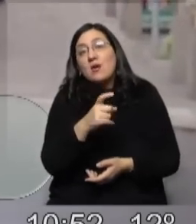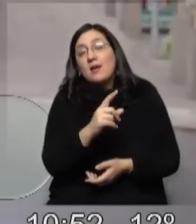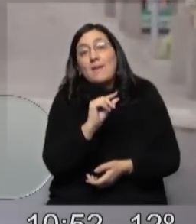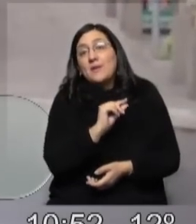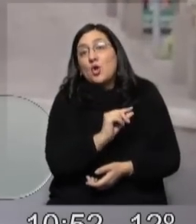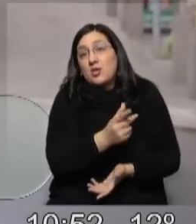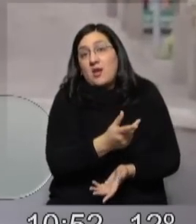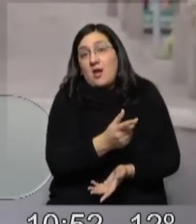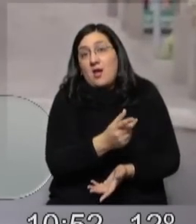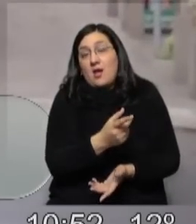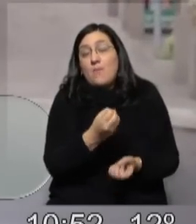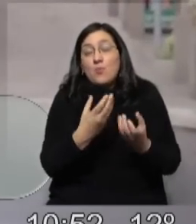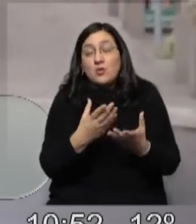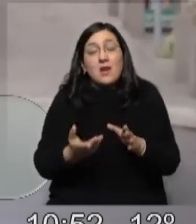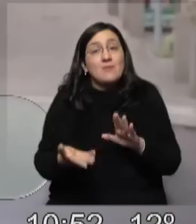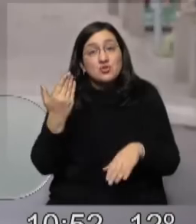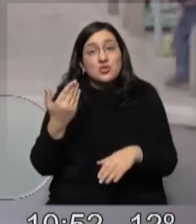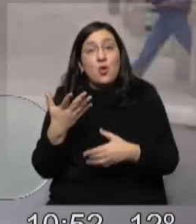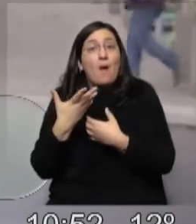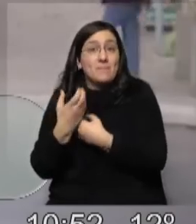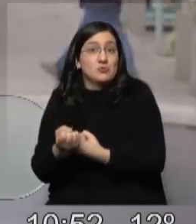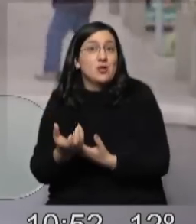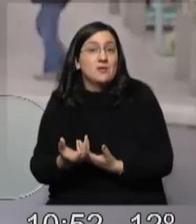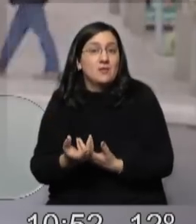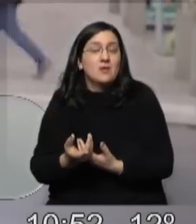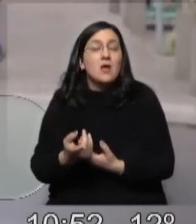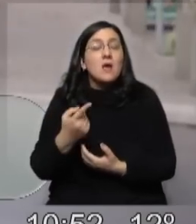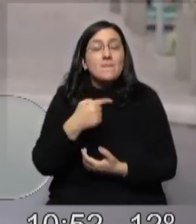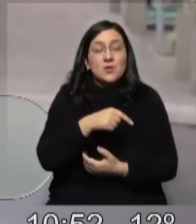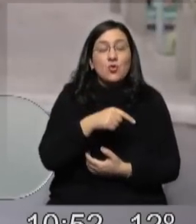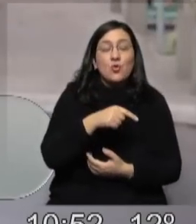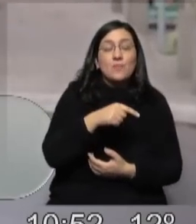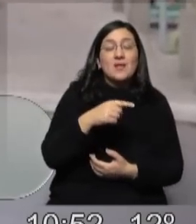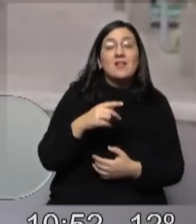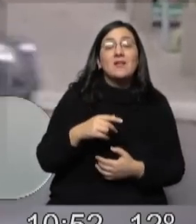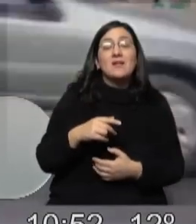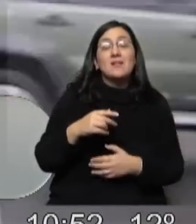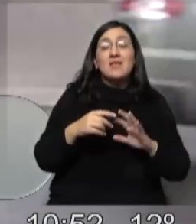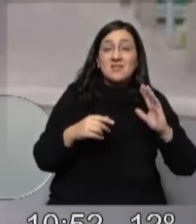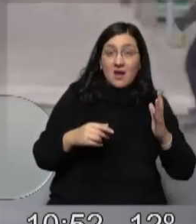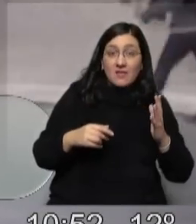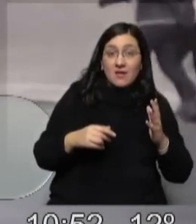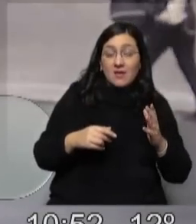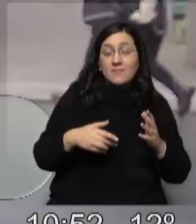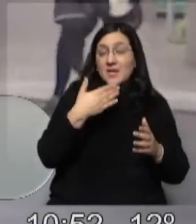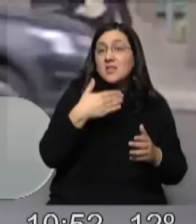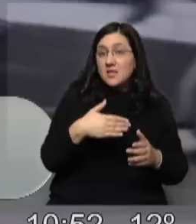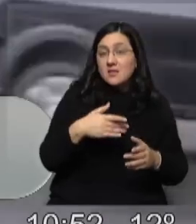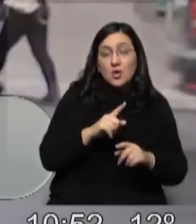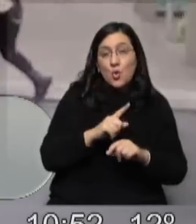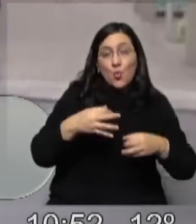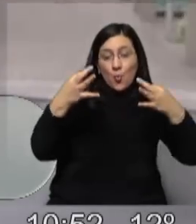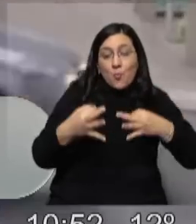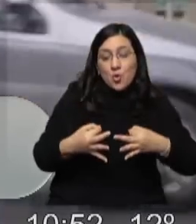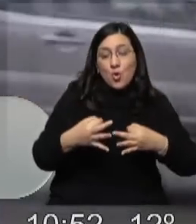que supone el oficialismo, entiende que se incumplió el contrato. De todas maneras, bueno, Antel, un rato después que nosotros dimos